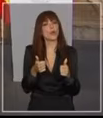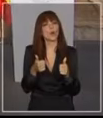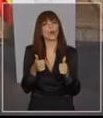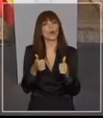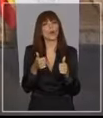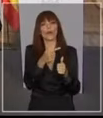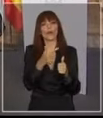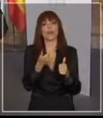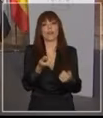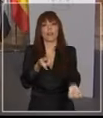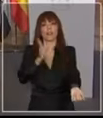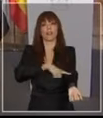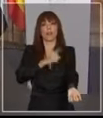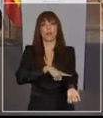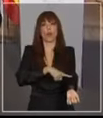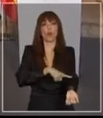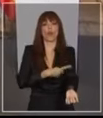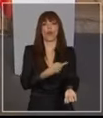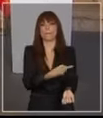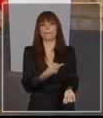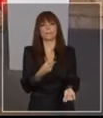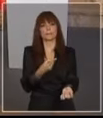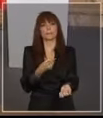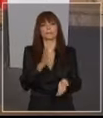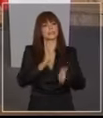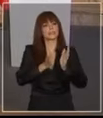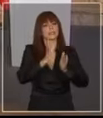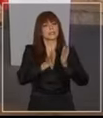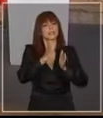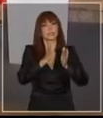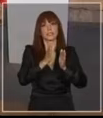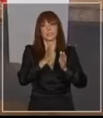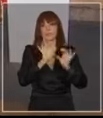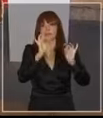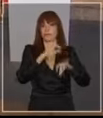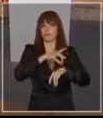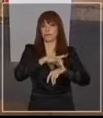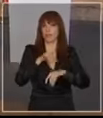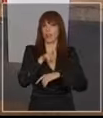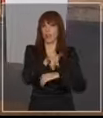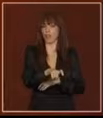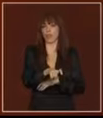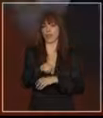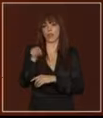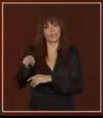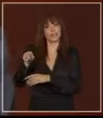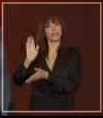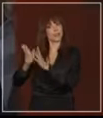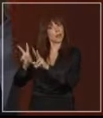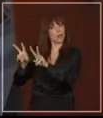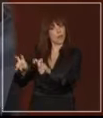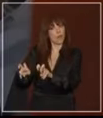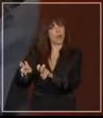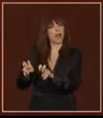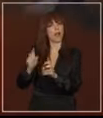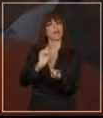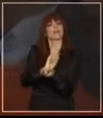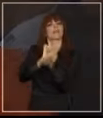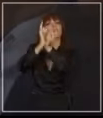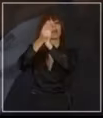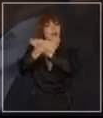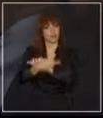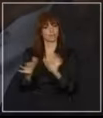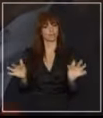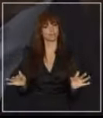a la quimioterapia en el tratamiento de nuestros pacientes. Esta medalla es el